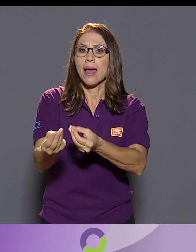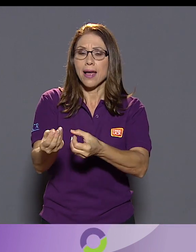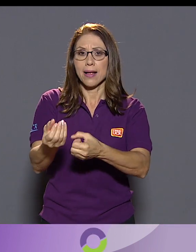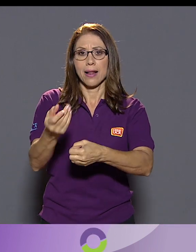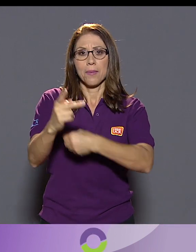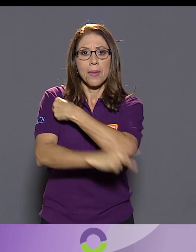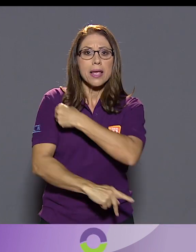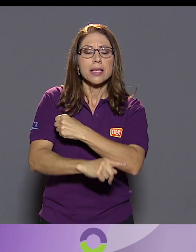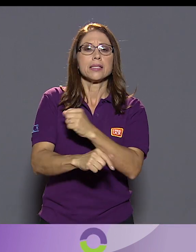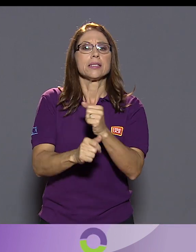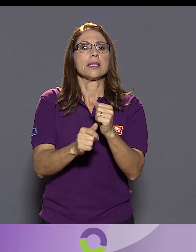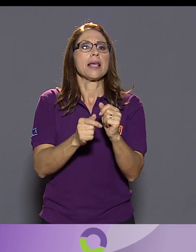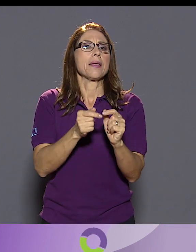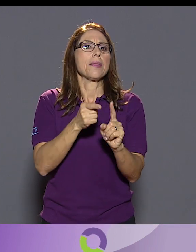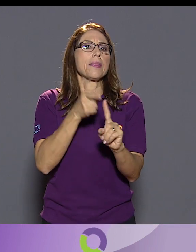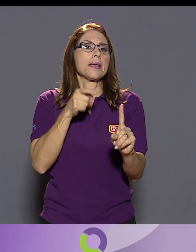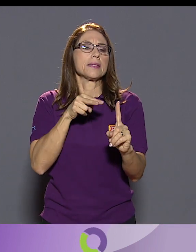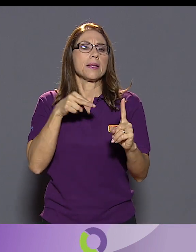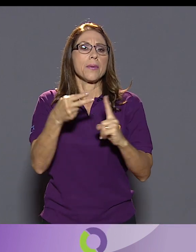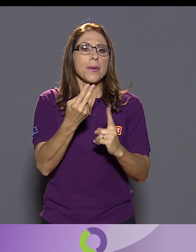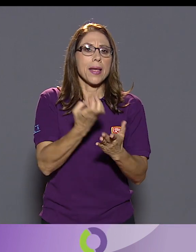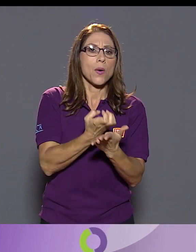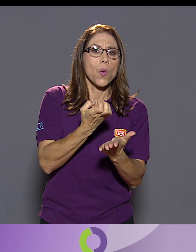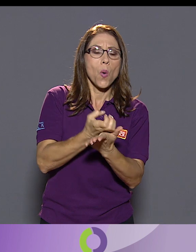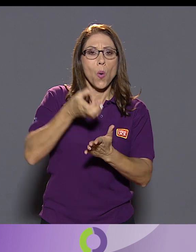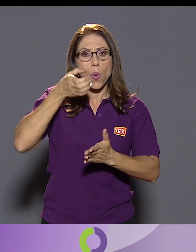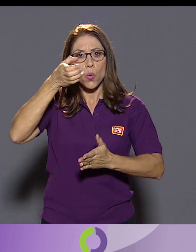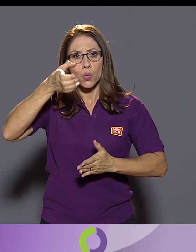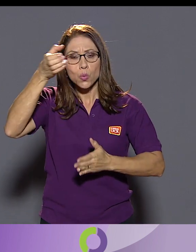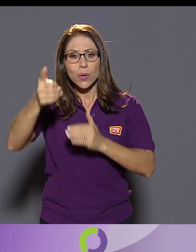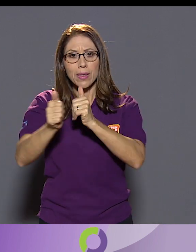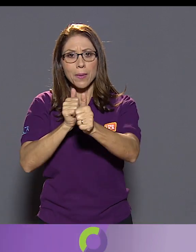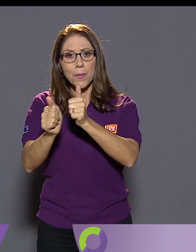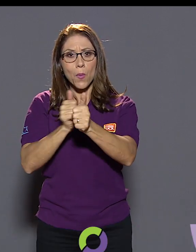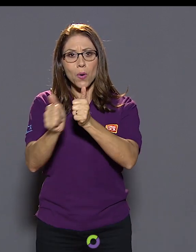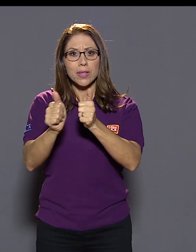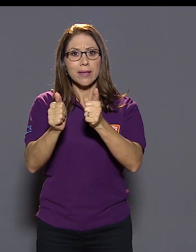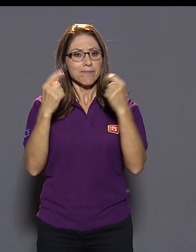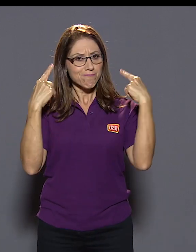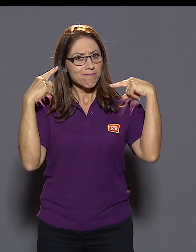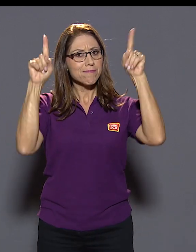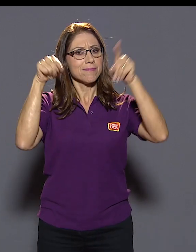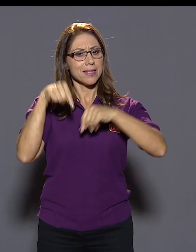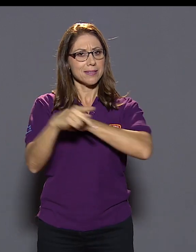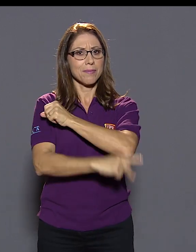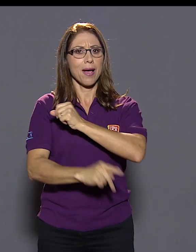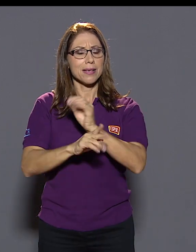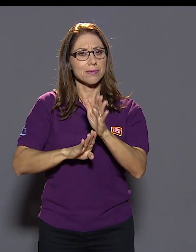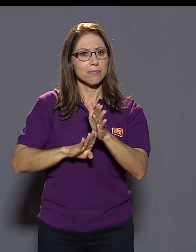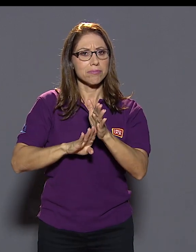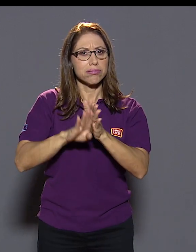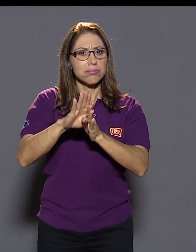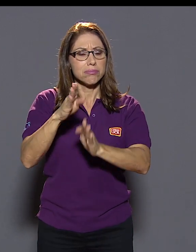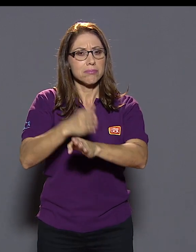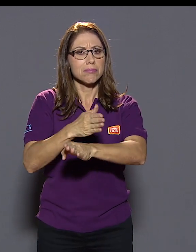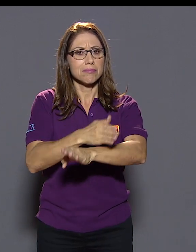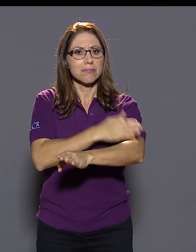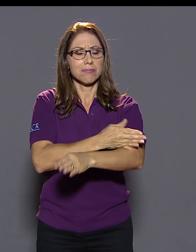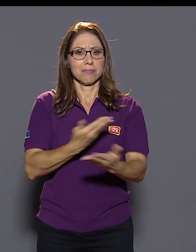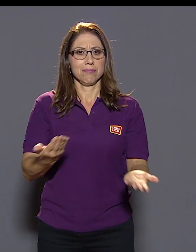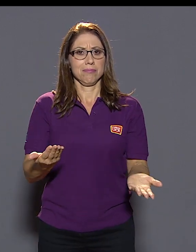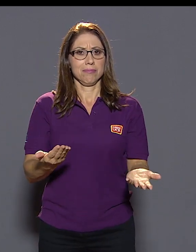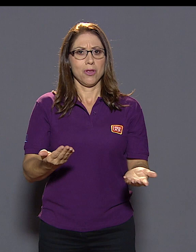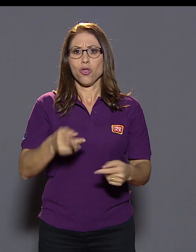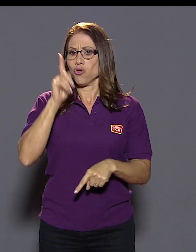la economía, desde la cultura, desde el deporte, hace que este país avance. O sea, no podemos hacer